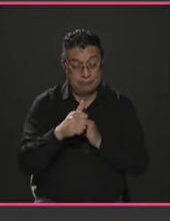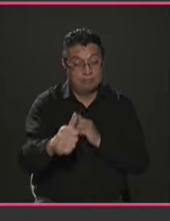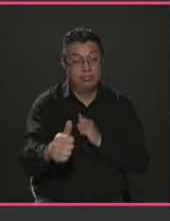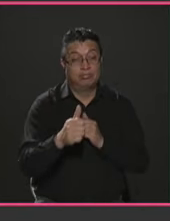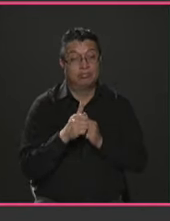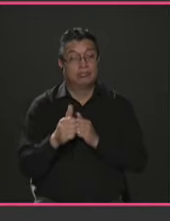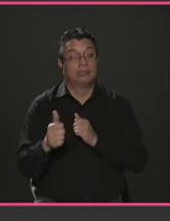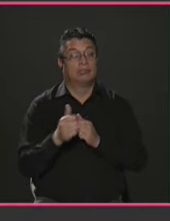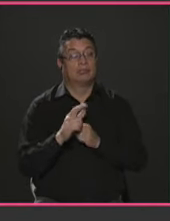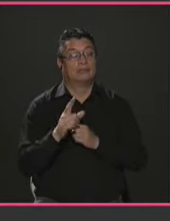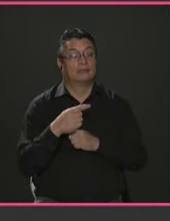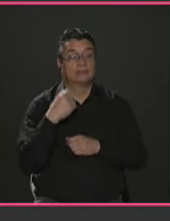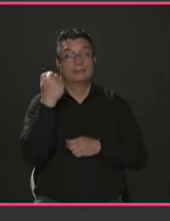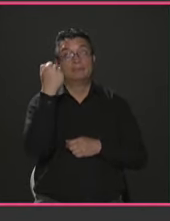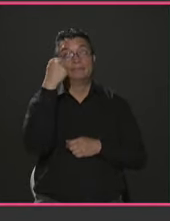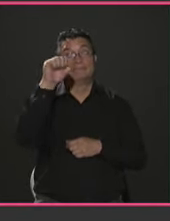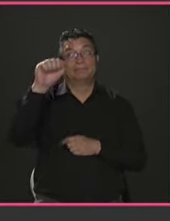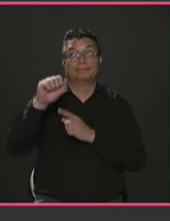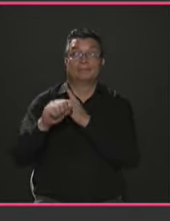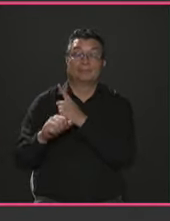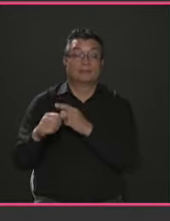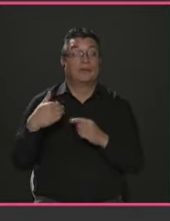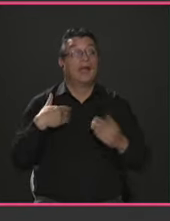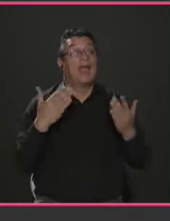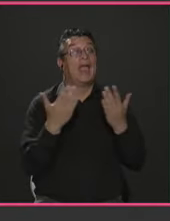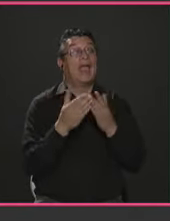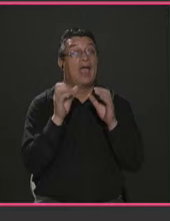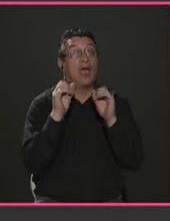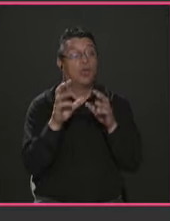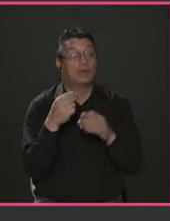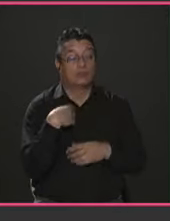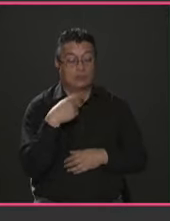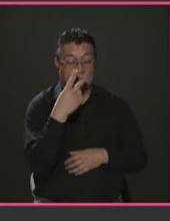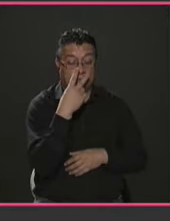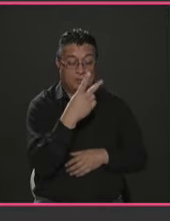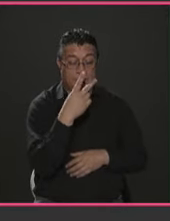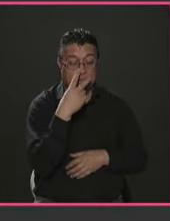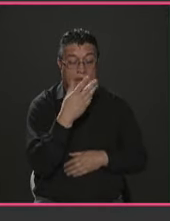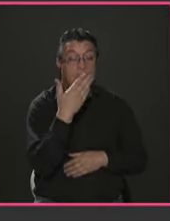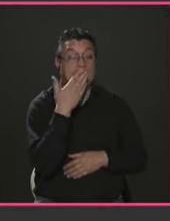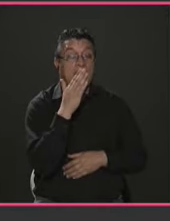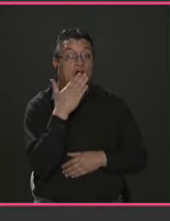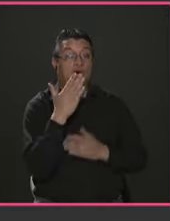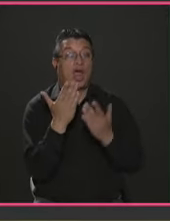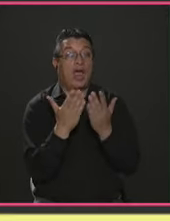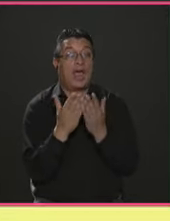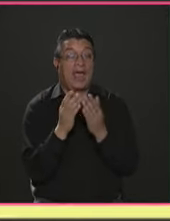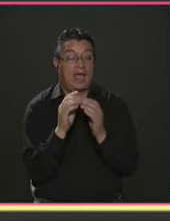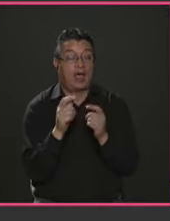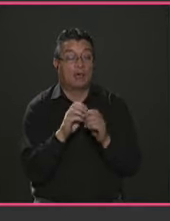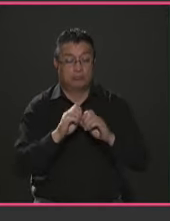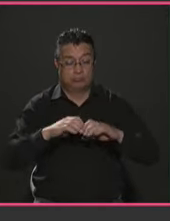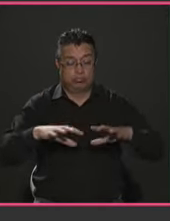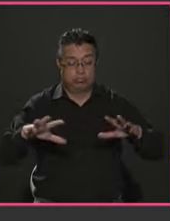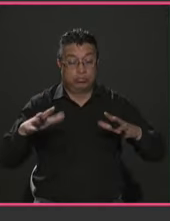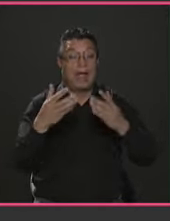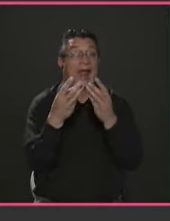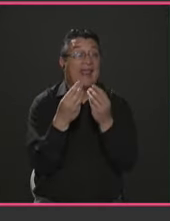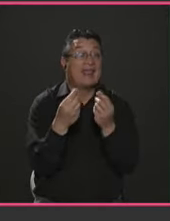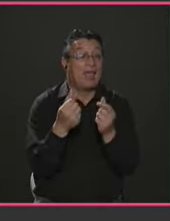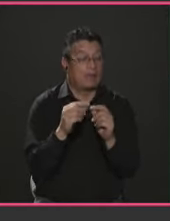voy a tener que darme vuelta en educación hemos visto mejoras en cobertura no tanto en calidad de de la educación